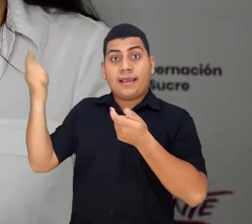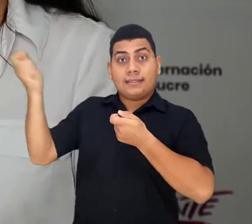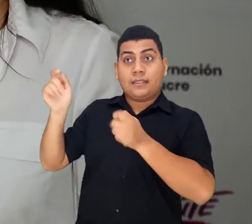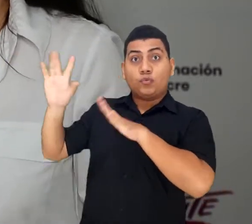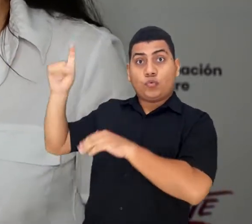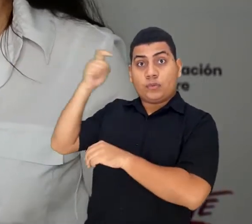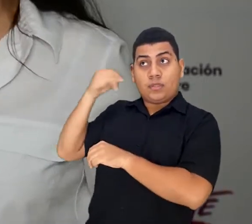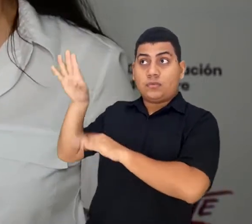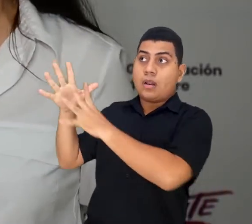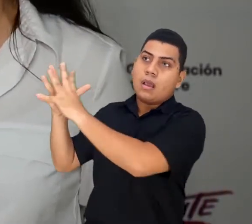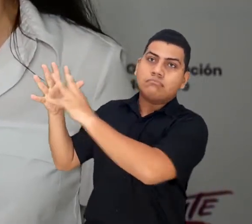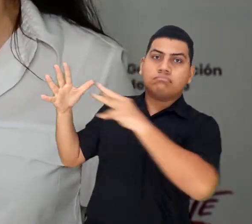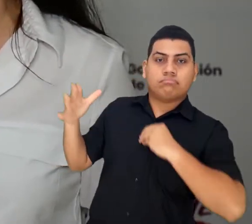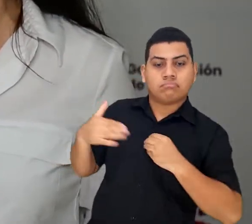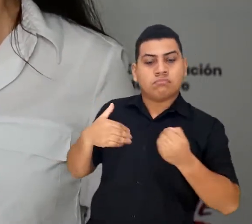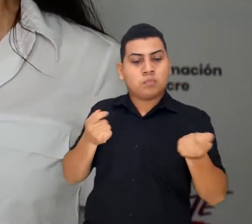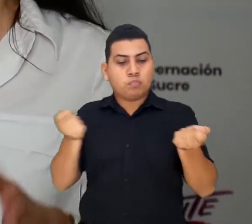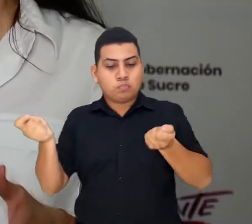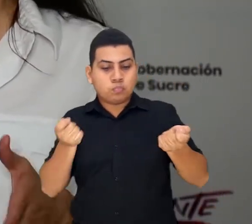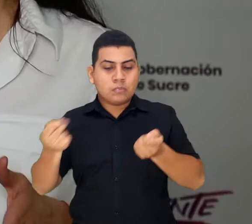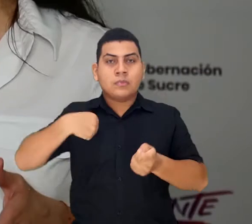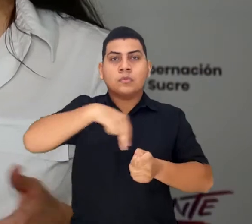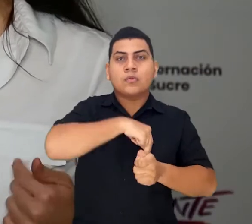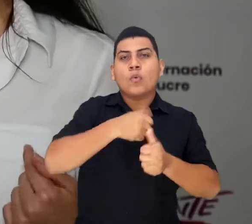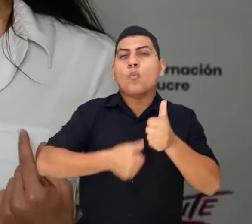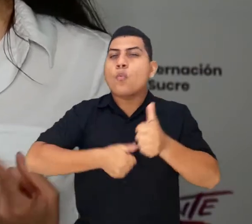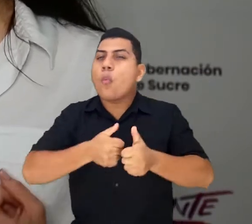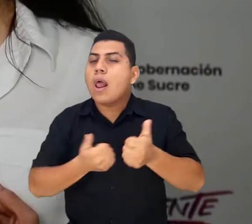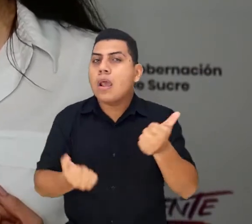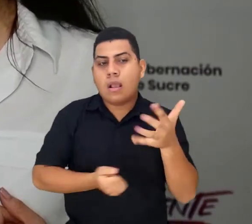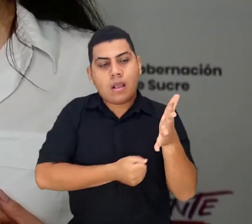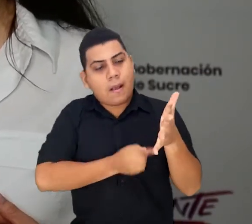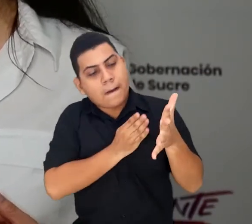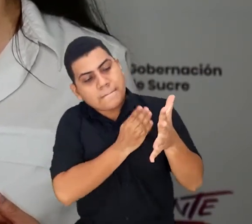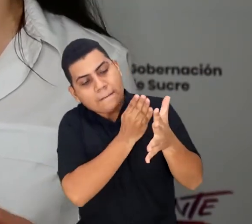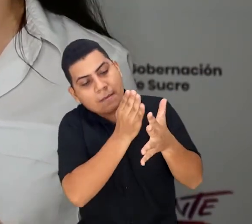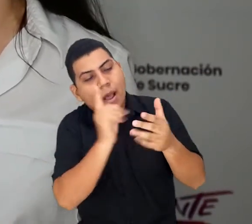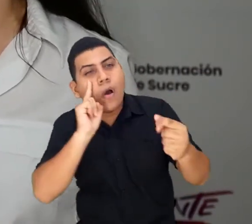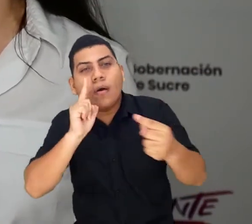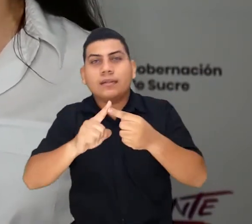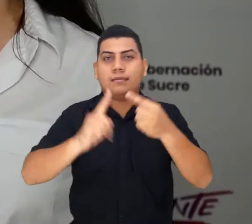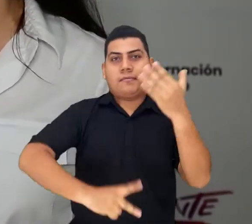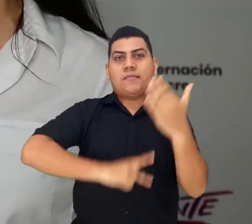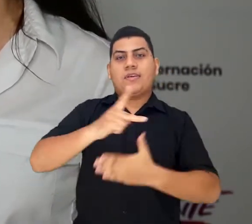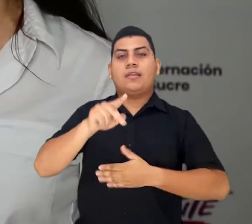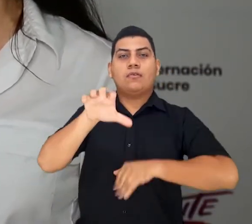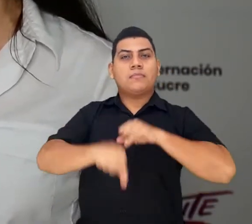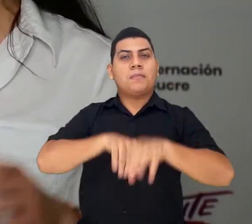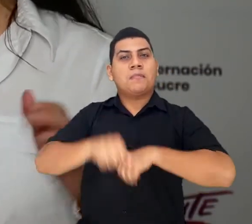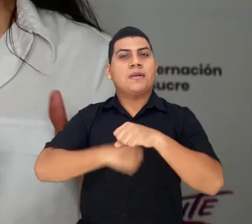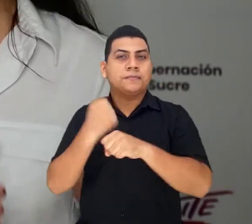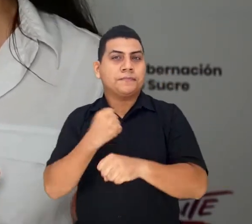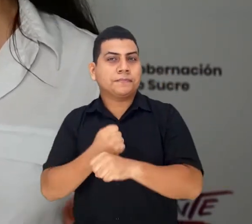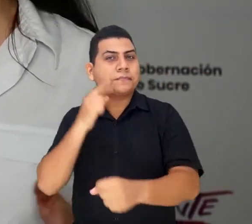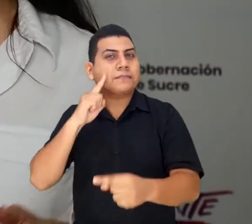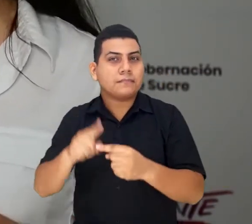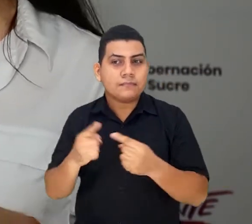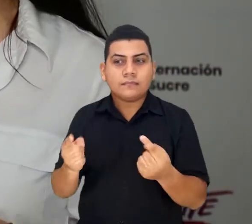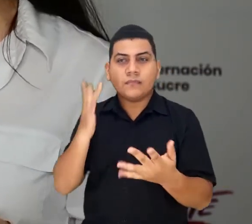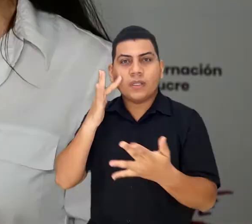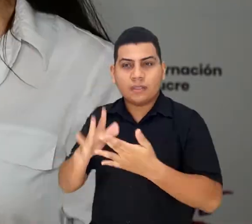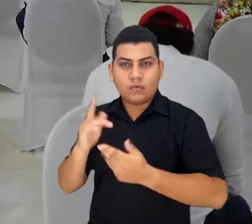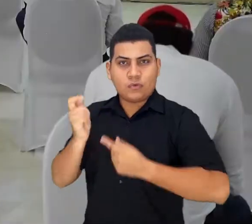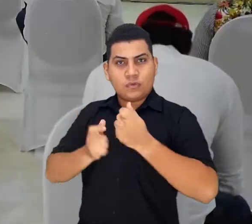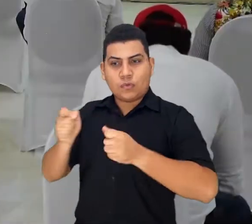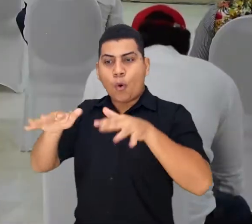bajo ese esquema de plan estratégico que nos define cuáles son los componentes de los proyectos a los que se debe apuntar y a qué